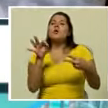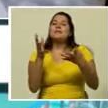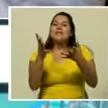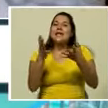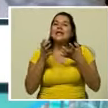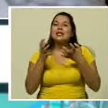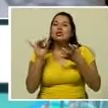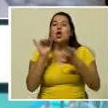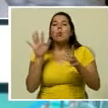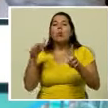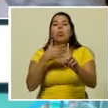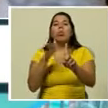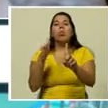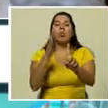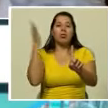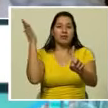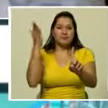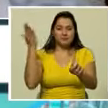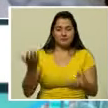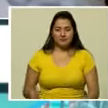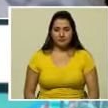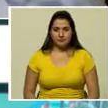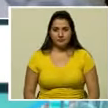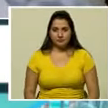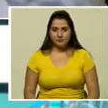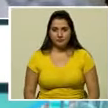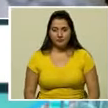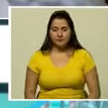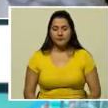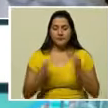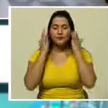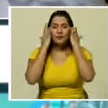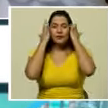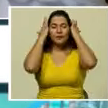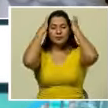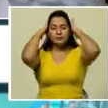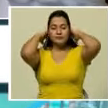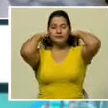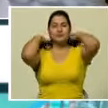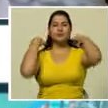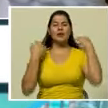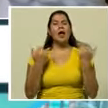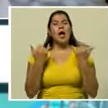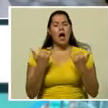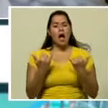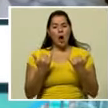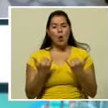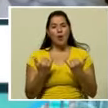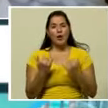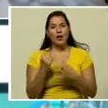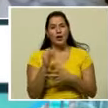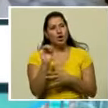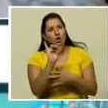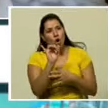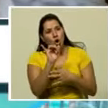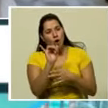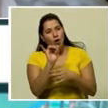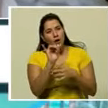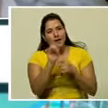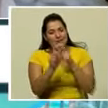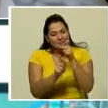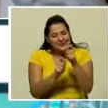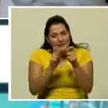del discurso del señor presidente. El tema del detalle, de concretar las propuestas